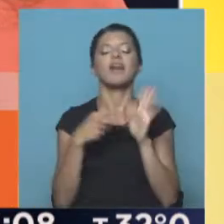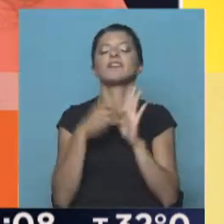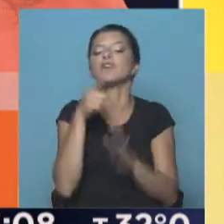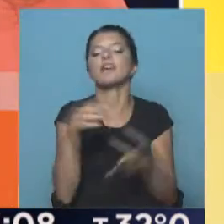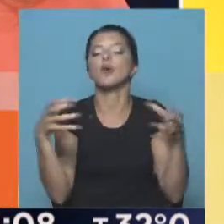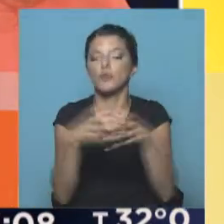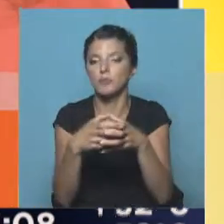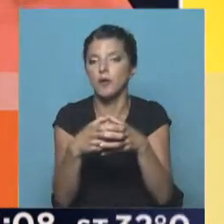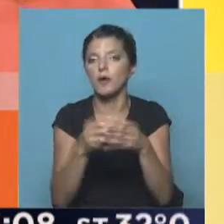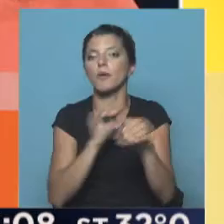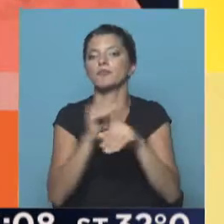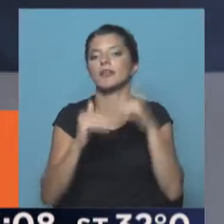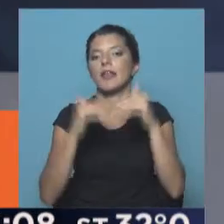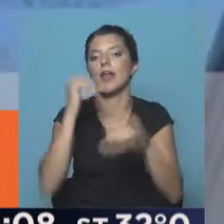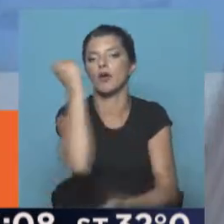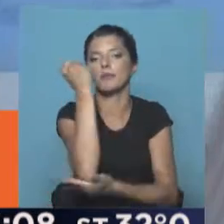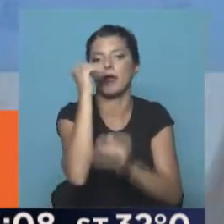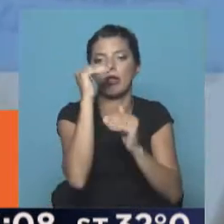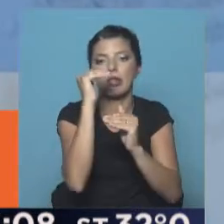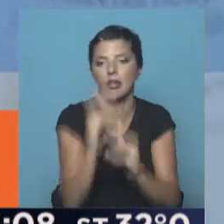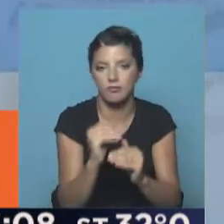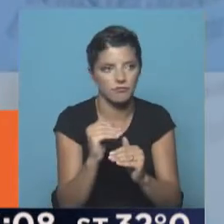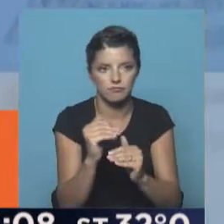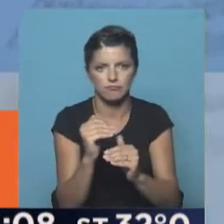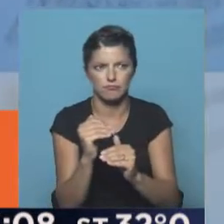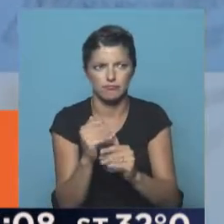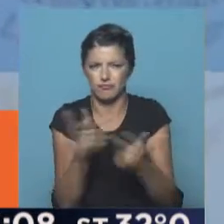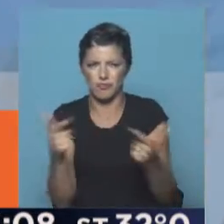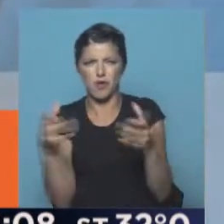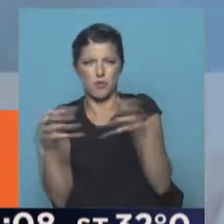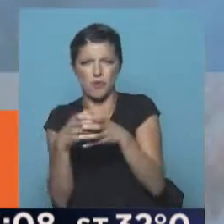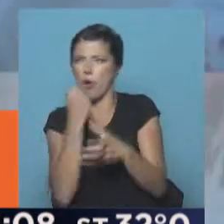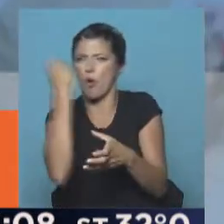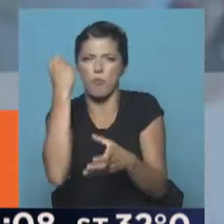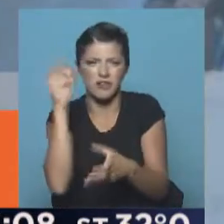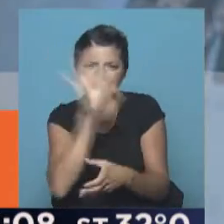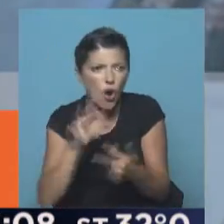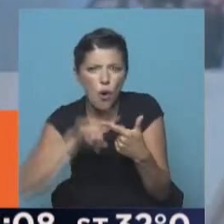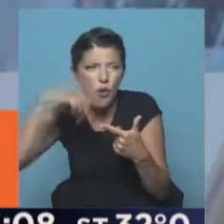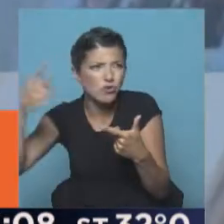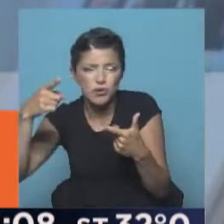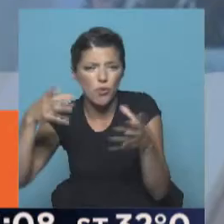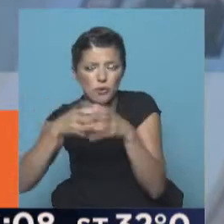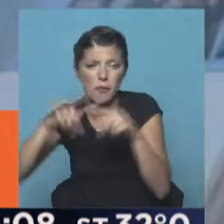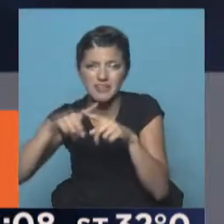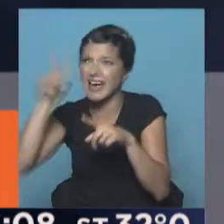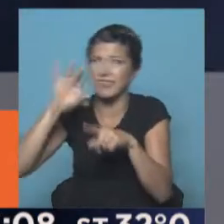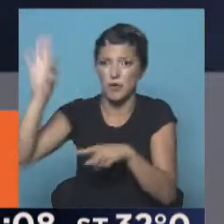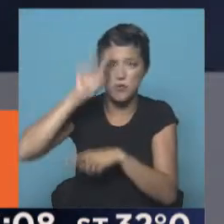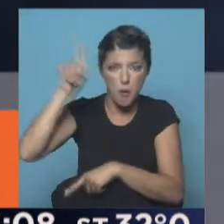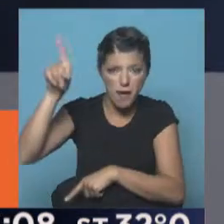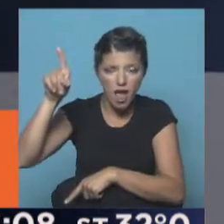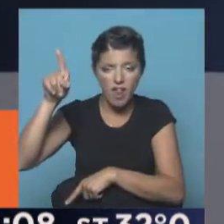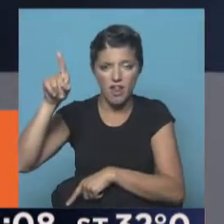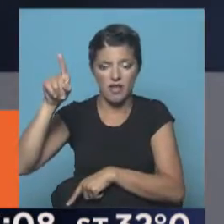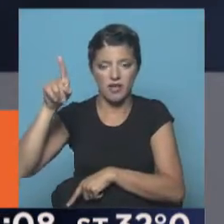del decrecimiento económico. O sea, no existe ningún partido, ni siquiera comunista o trotskista, en otro país de Europa que se anime